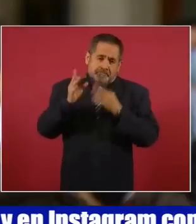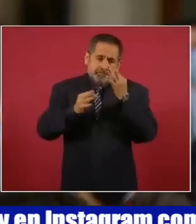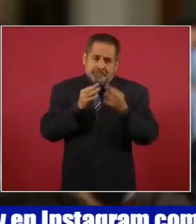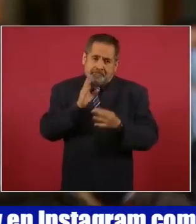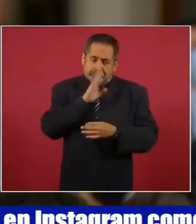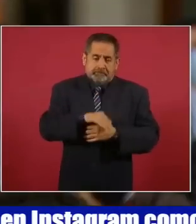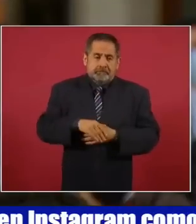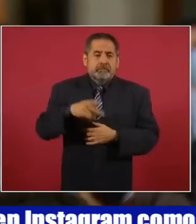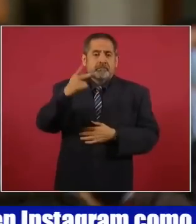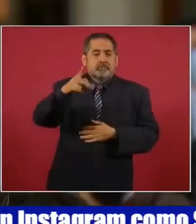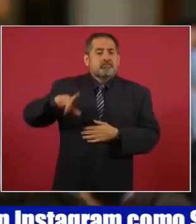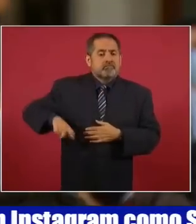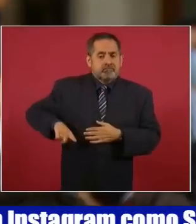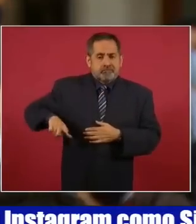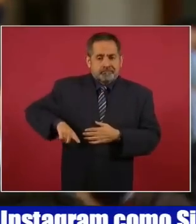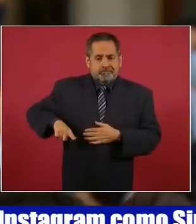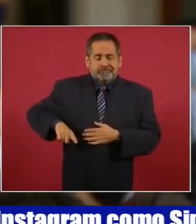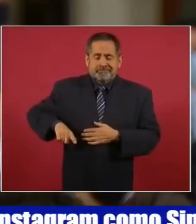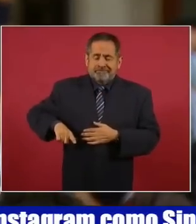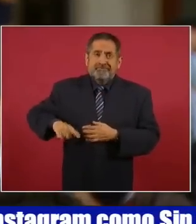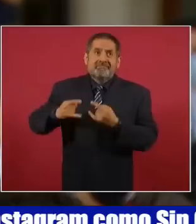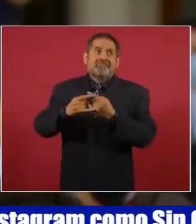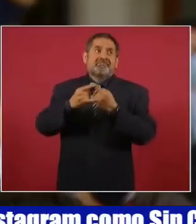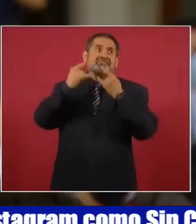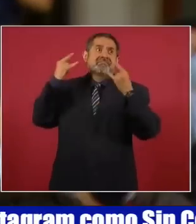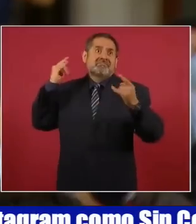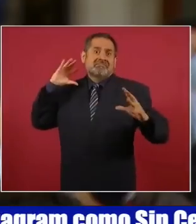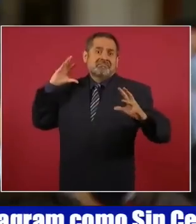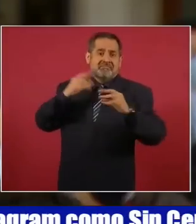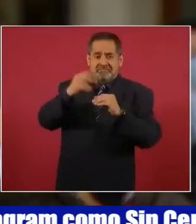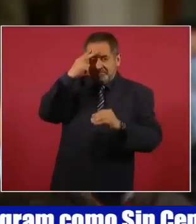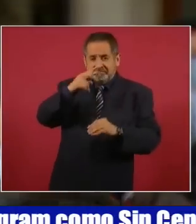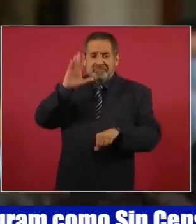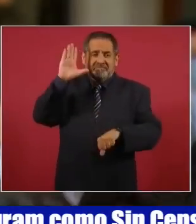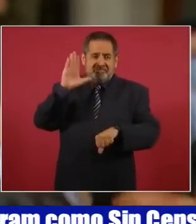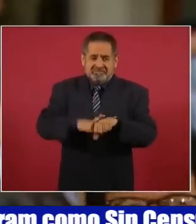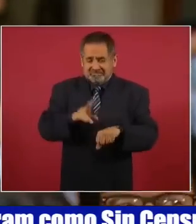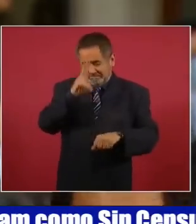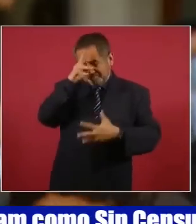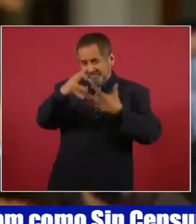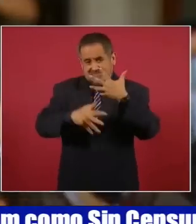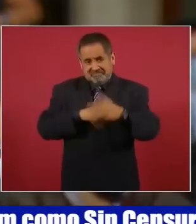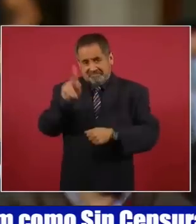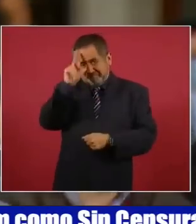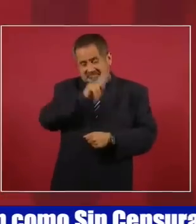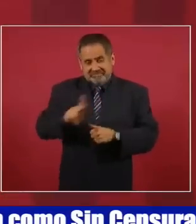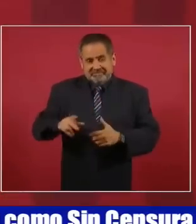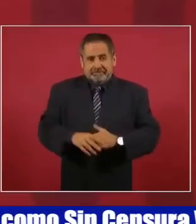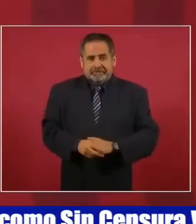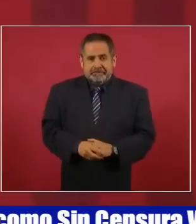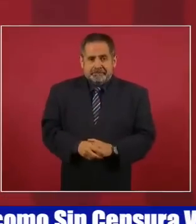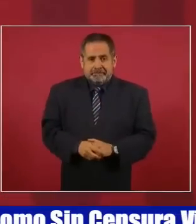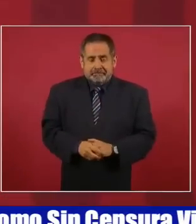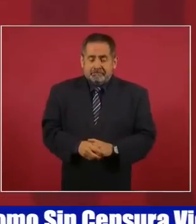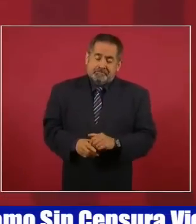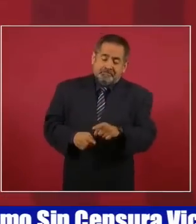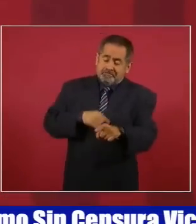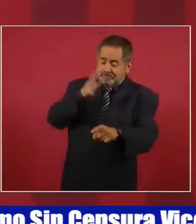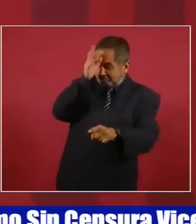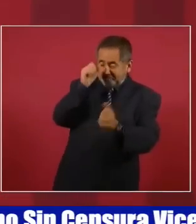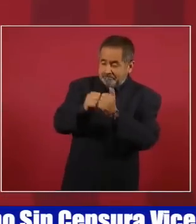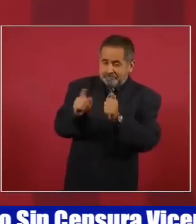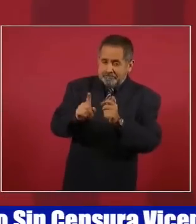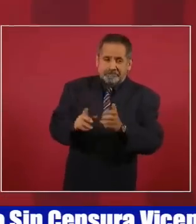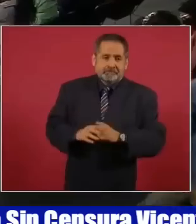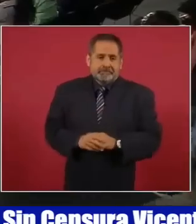han podido contigo, al frente de todo esto con Denise Merkel, con con Javier Alatorre,